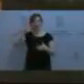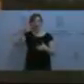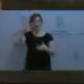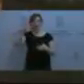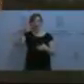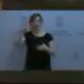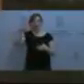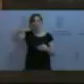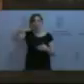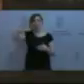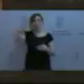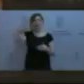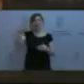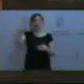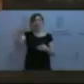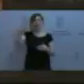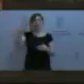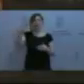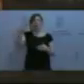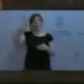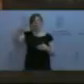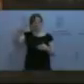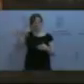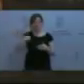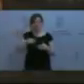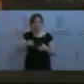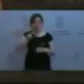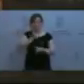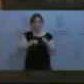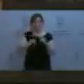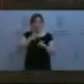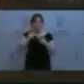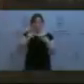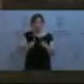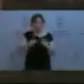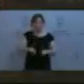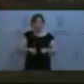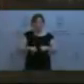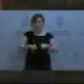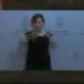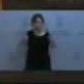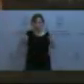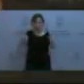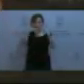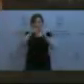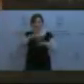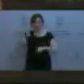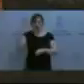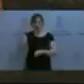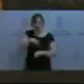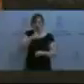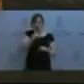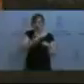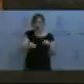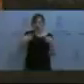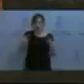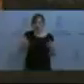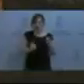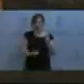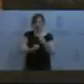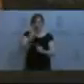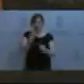los edificios, una vez corregidos los problemas históricos de humedades que presentaron, con independencia de que subyazcan